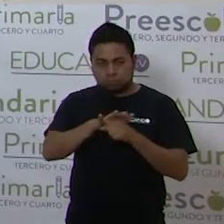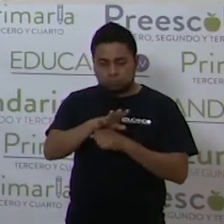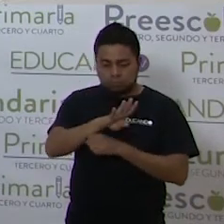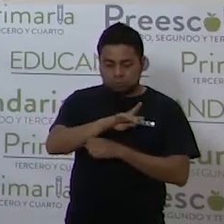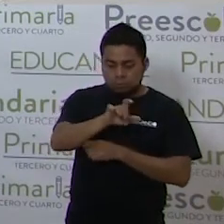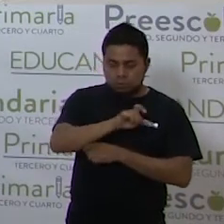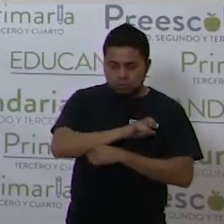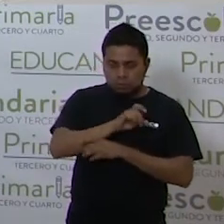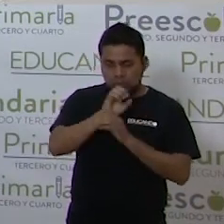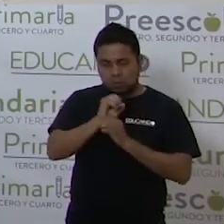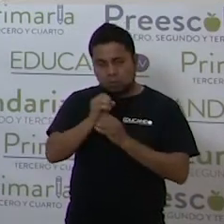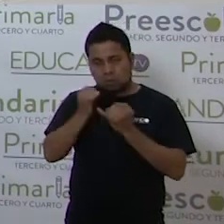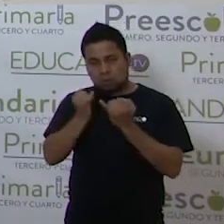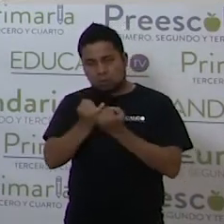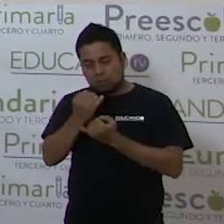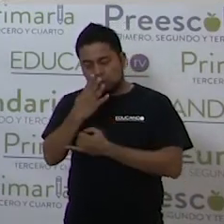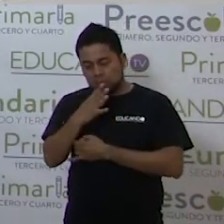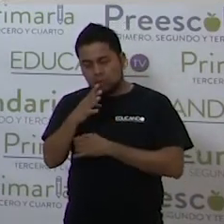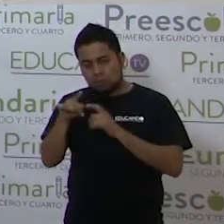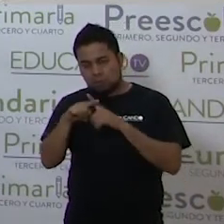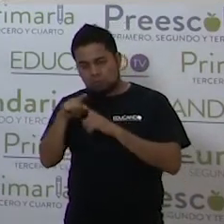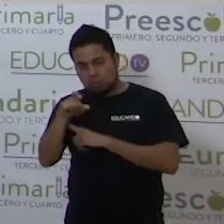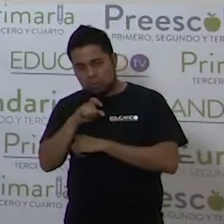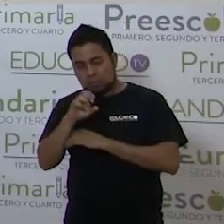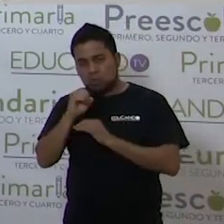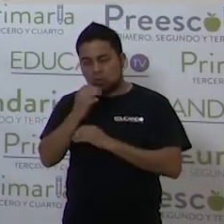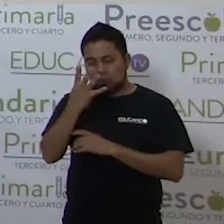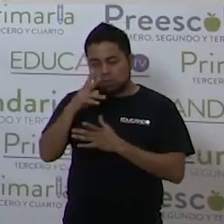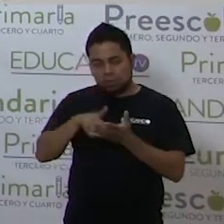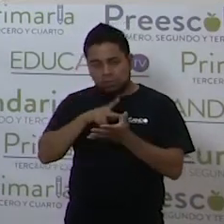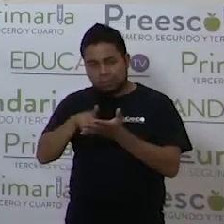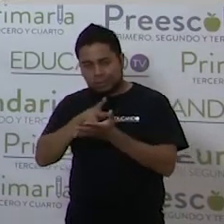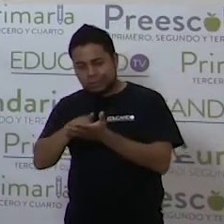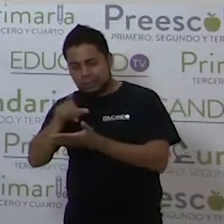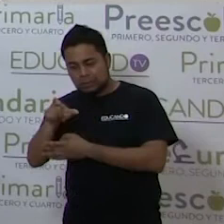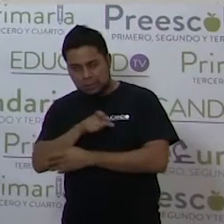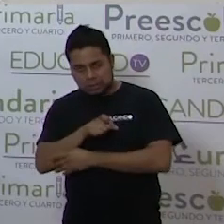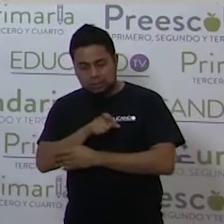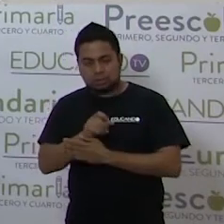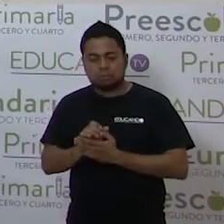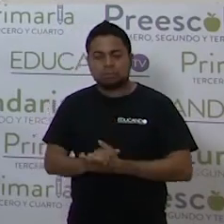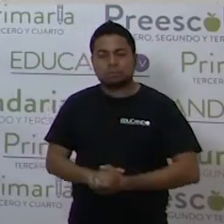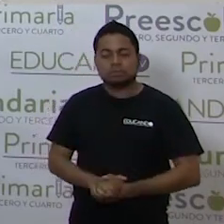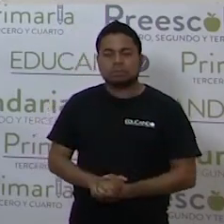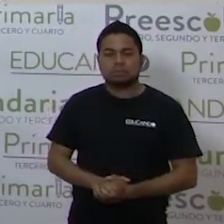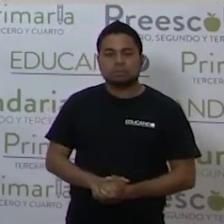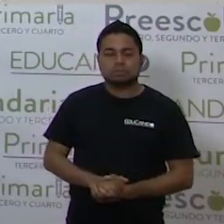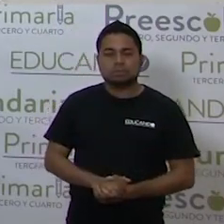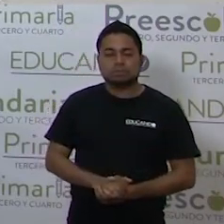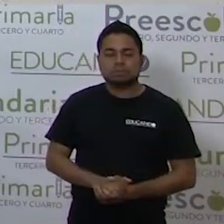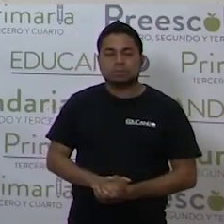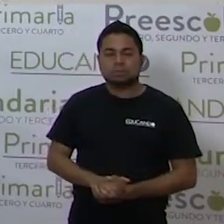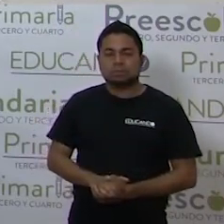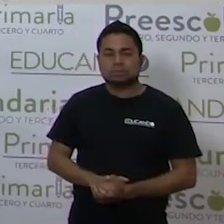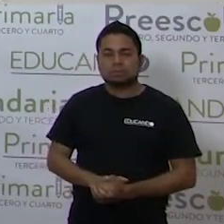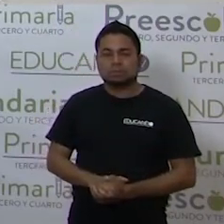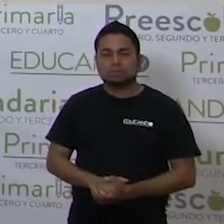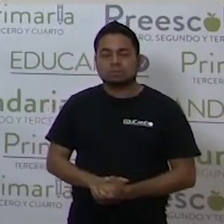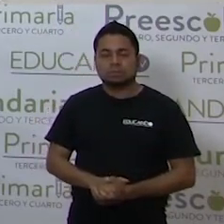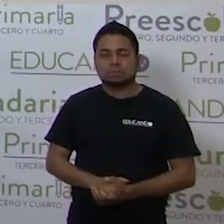x 4 x x ó 4 veces x i vamos a